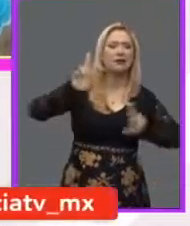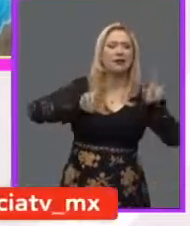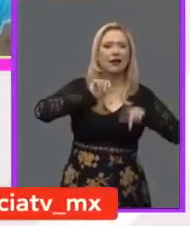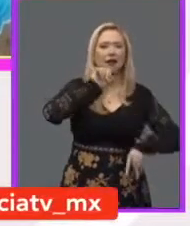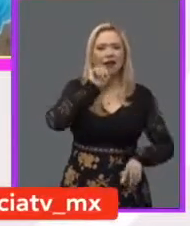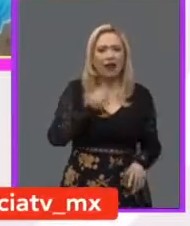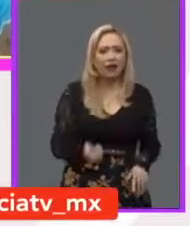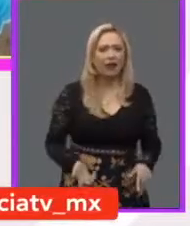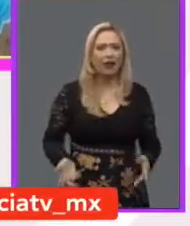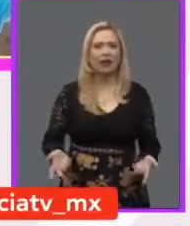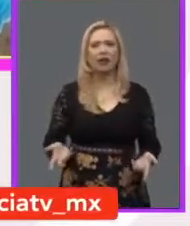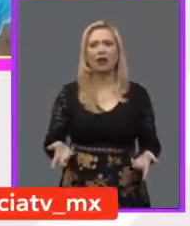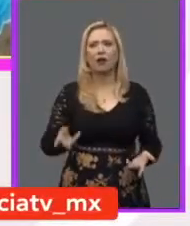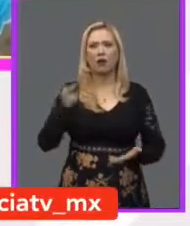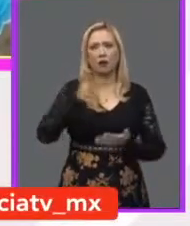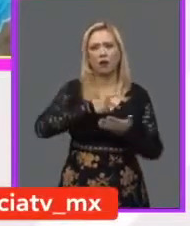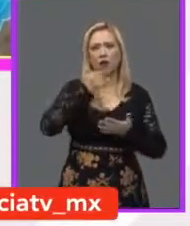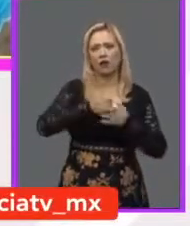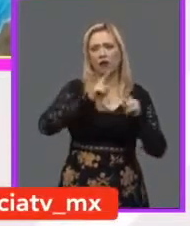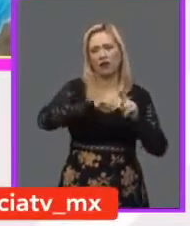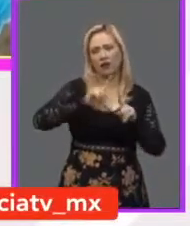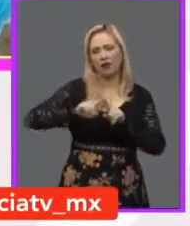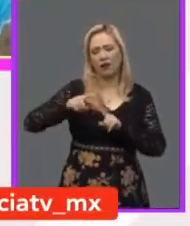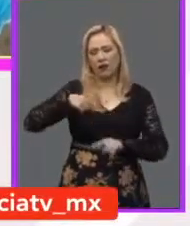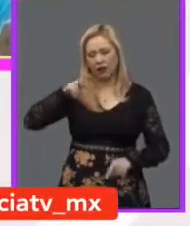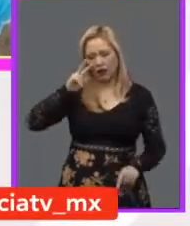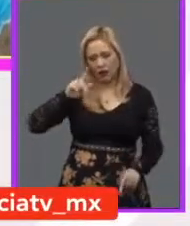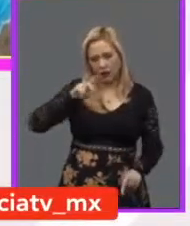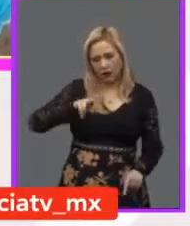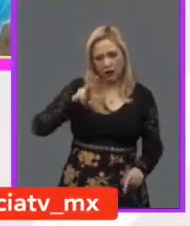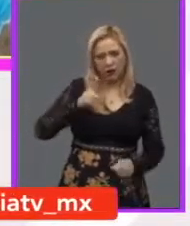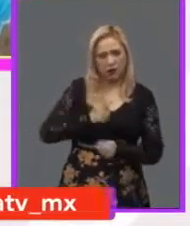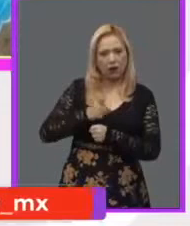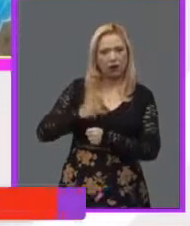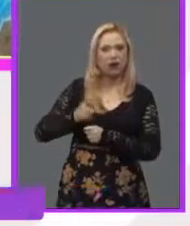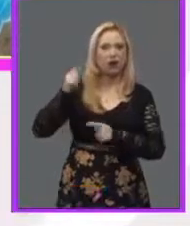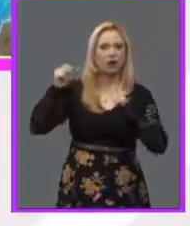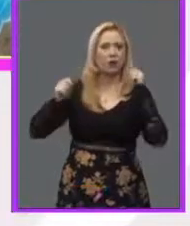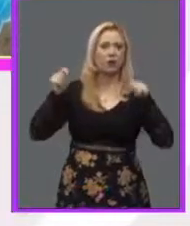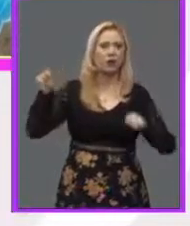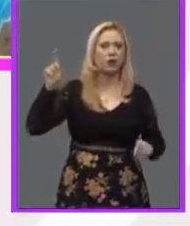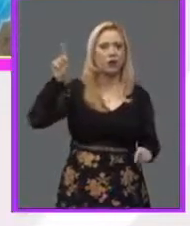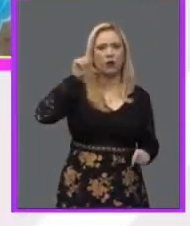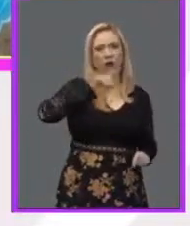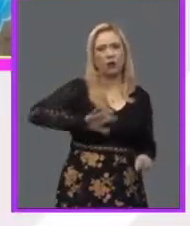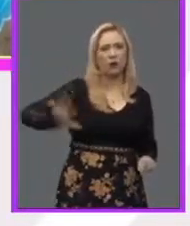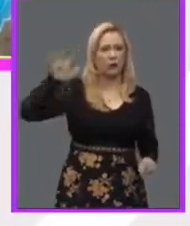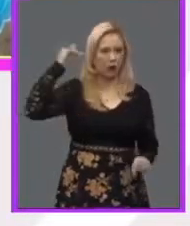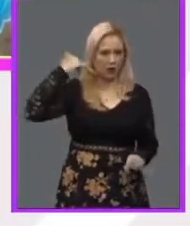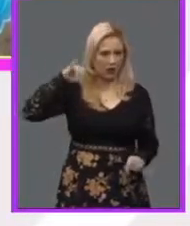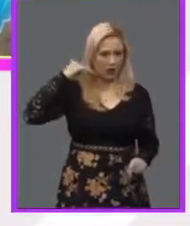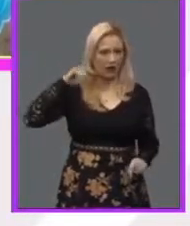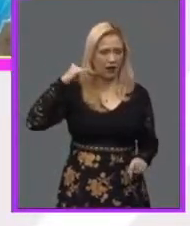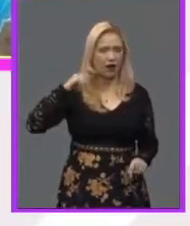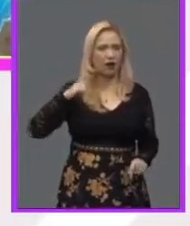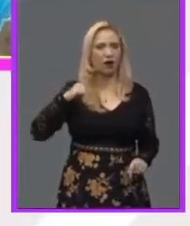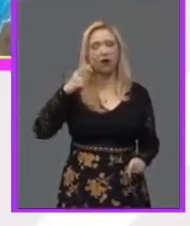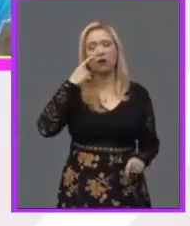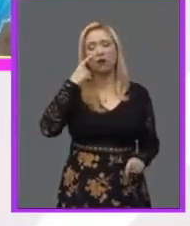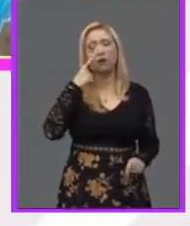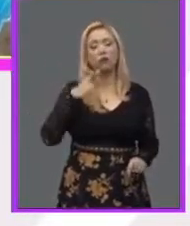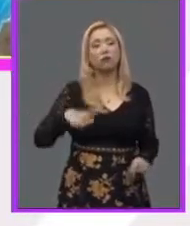De hecho, en varios proyectos, es muy interesante como en varios proyectos turísticos de la península de Yucatán,